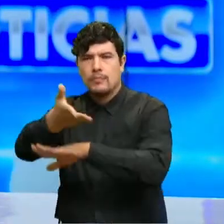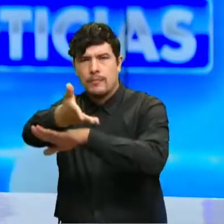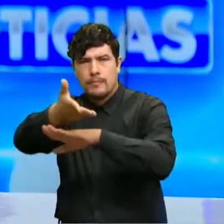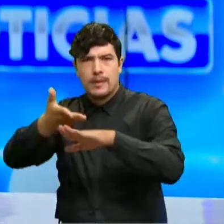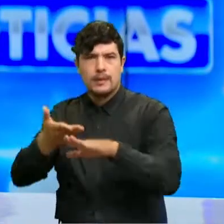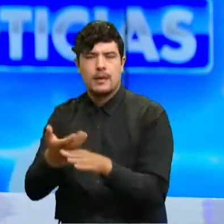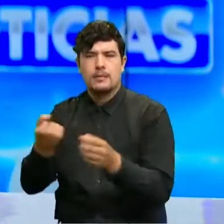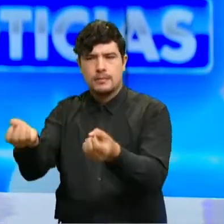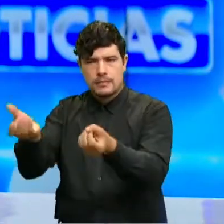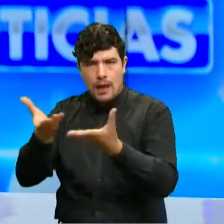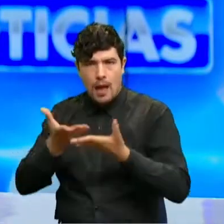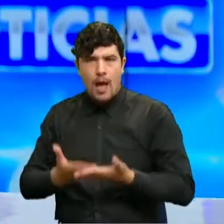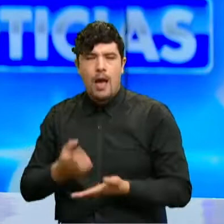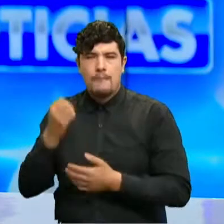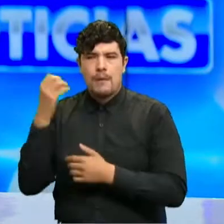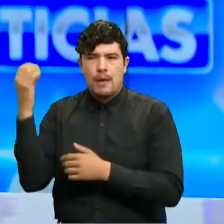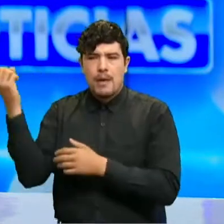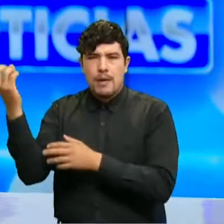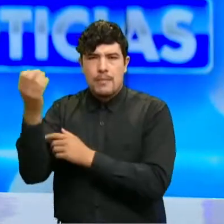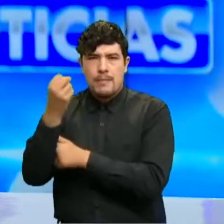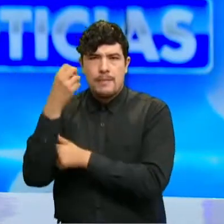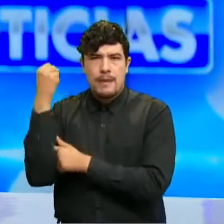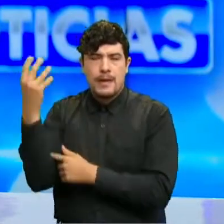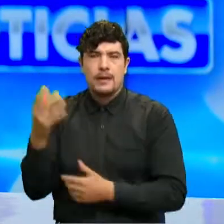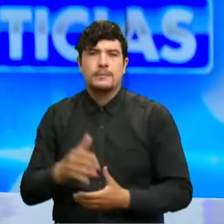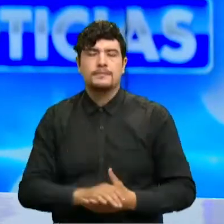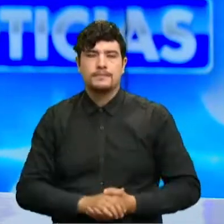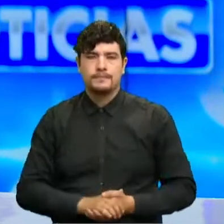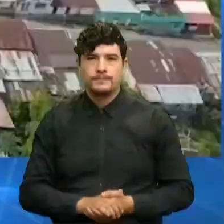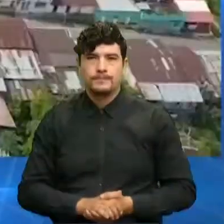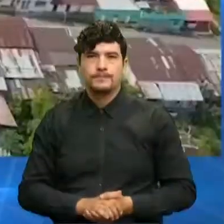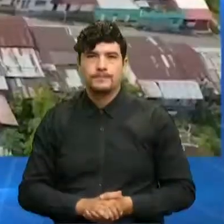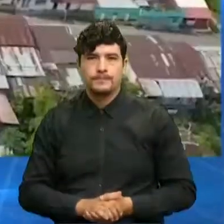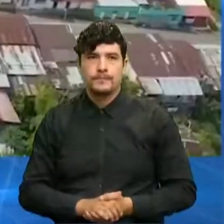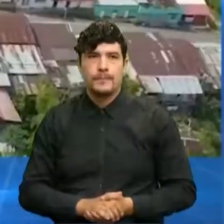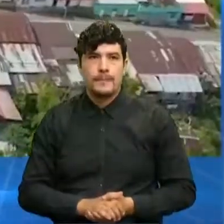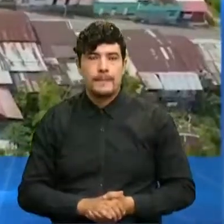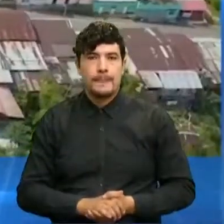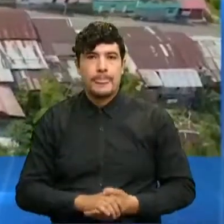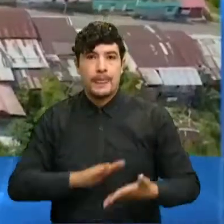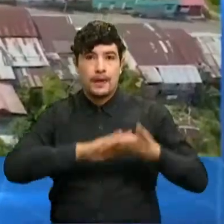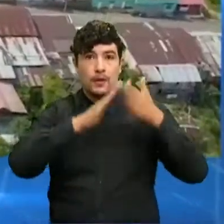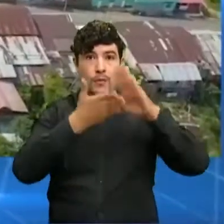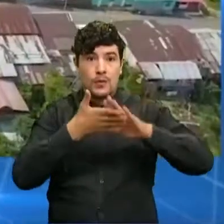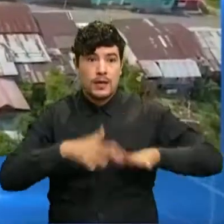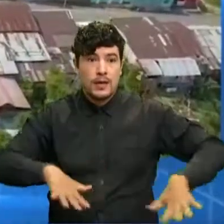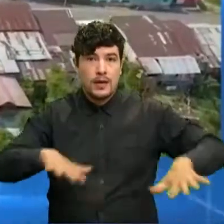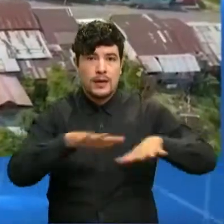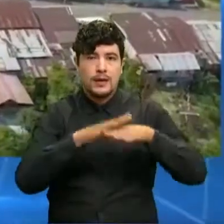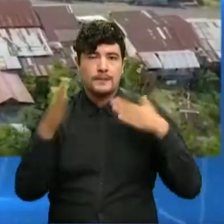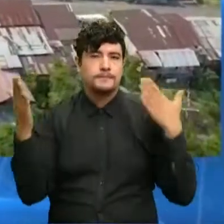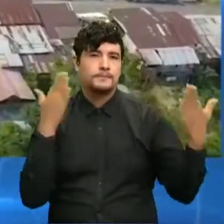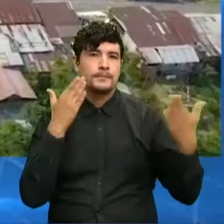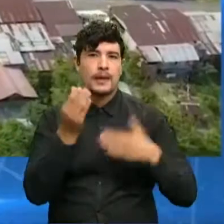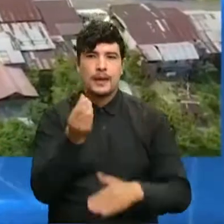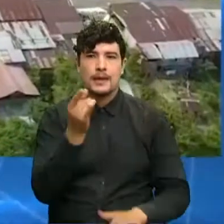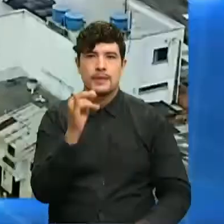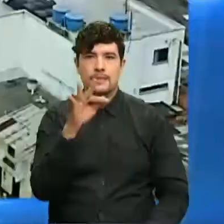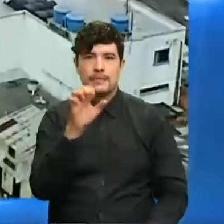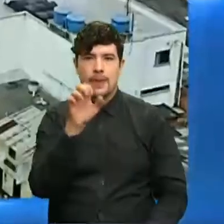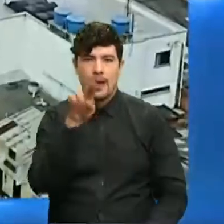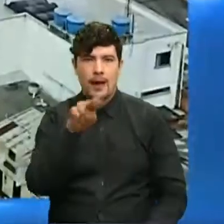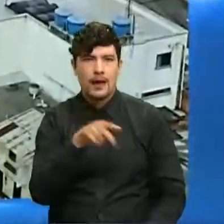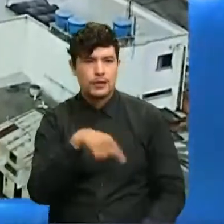una ambulancia que le fue donada hace 10 años por el gobierno departamental. La comunidad del corregimiento de La Quitás, un populoso